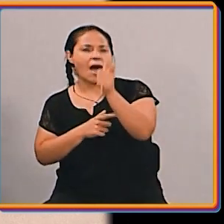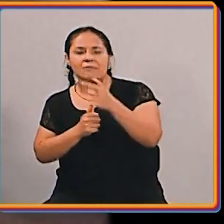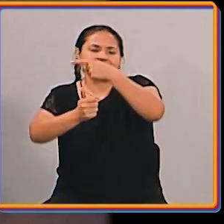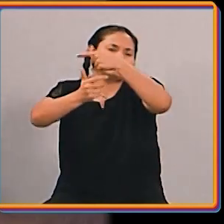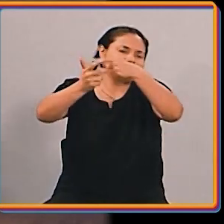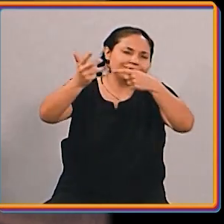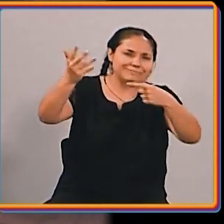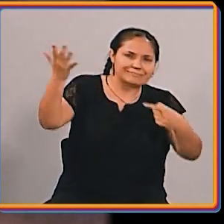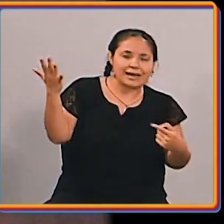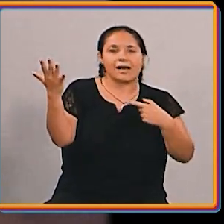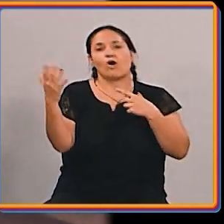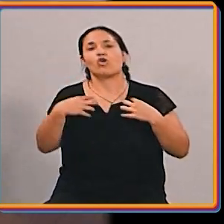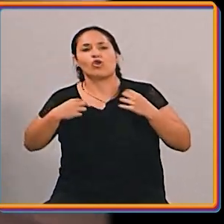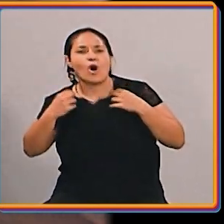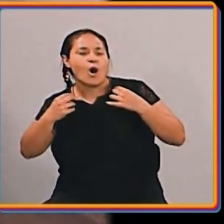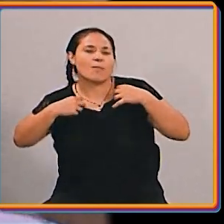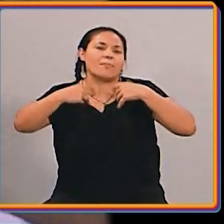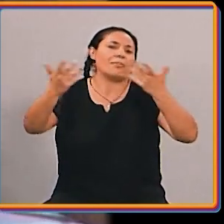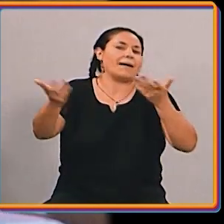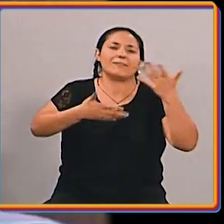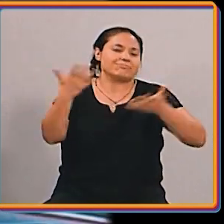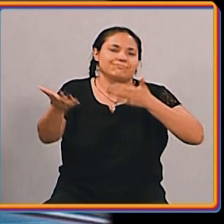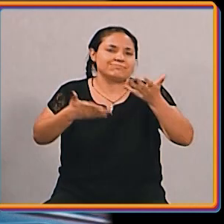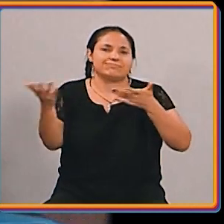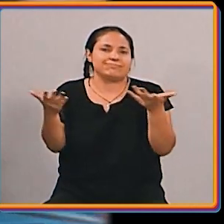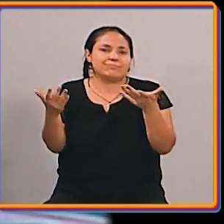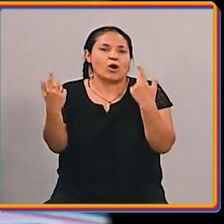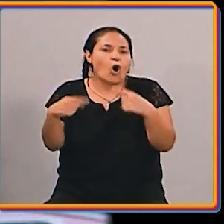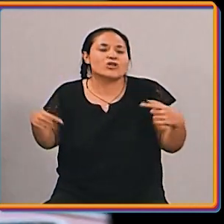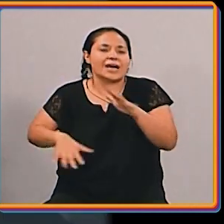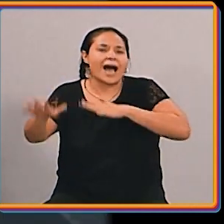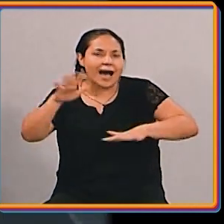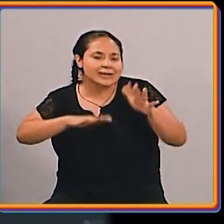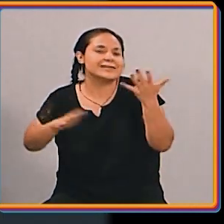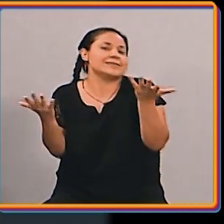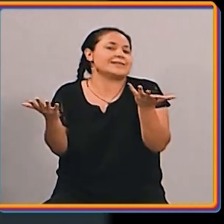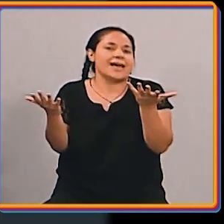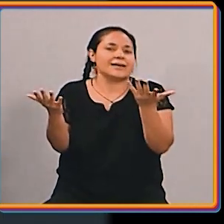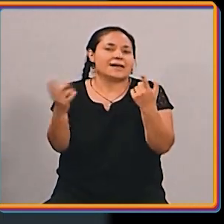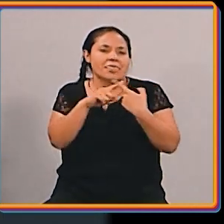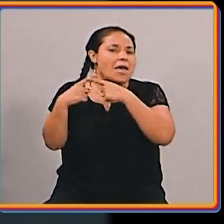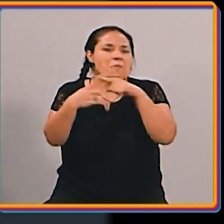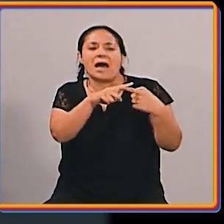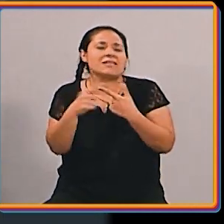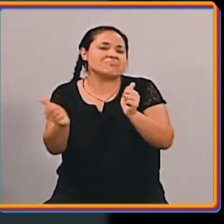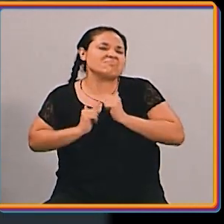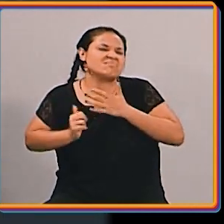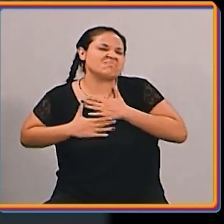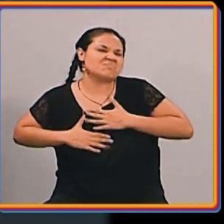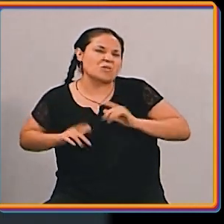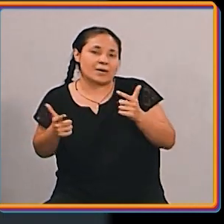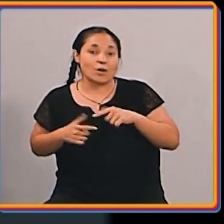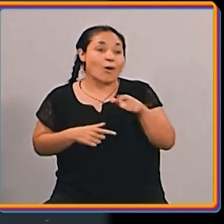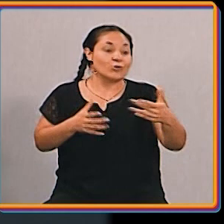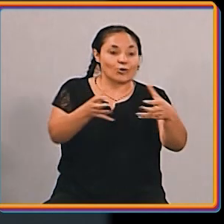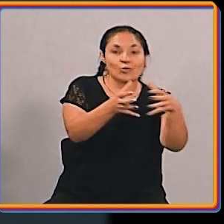por qué yo no puedo decir tal cosa, o usar tal ropa, o hacer, qué sé yo, determinadas actividades, ¿no? Entonces siempre hay